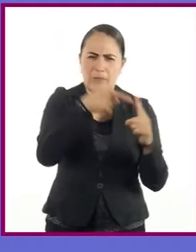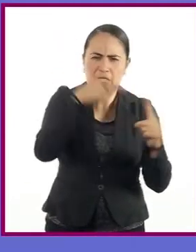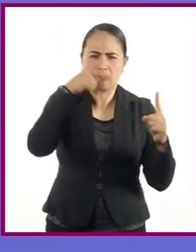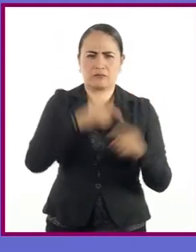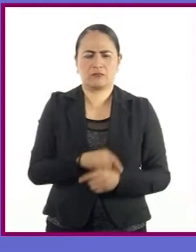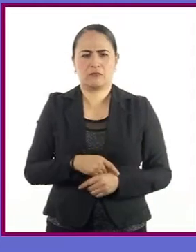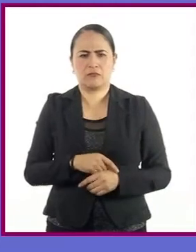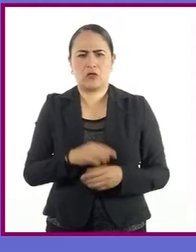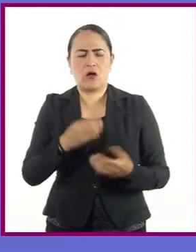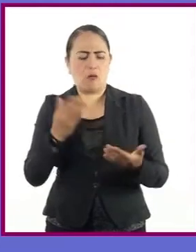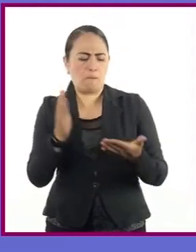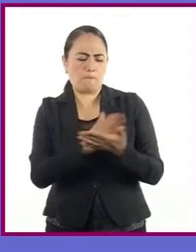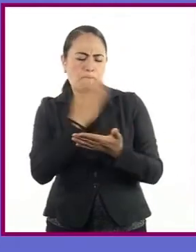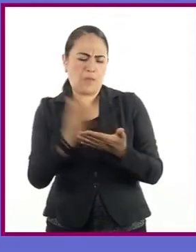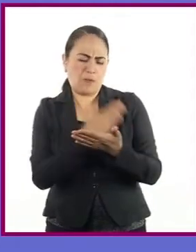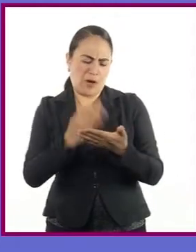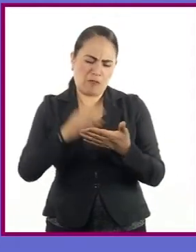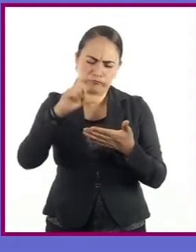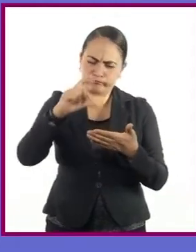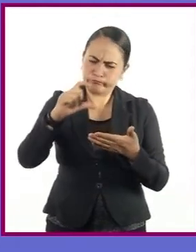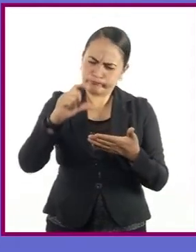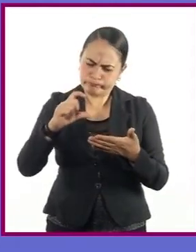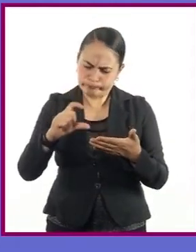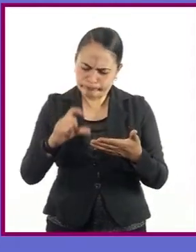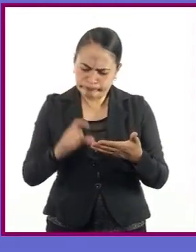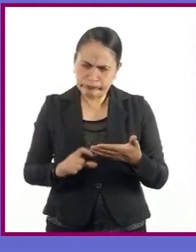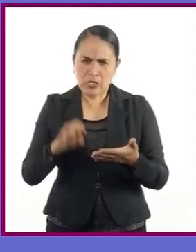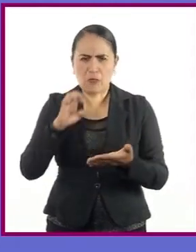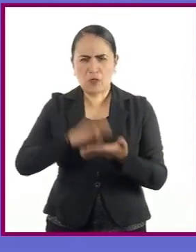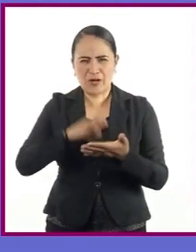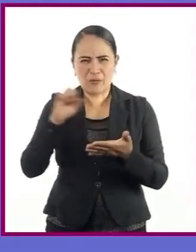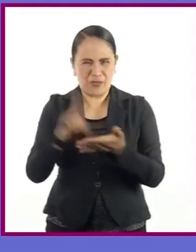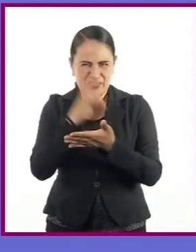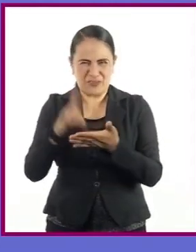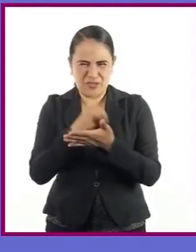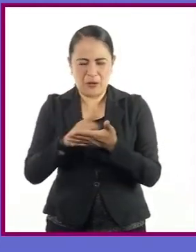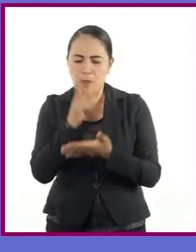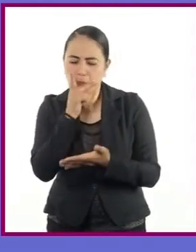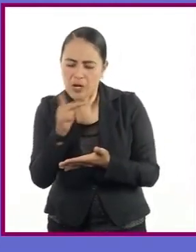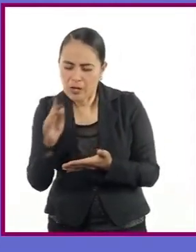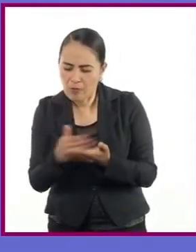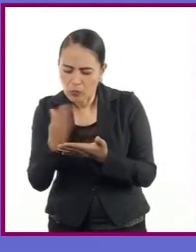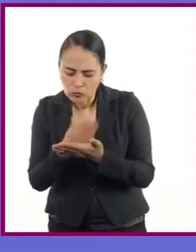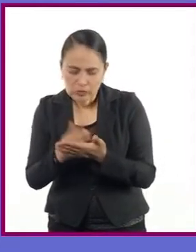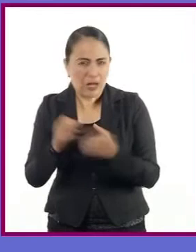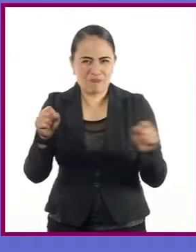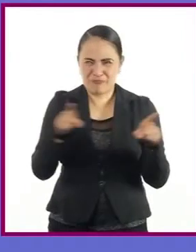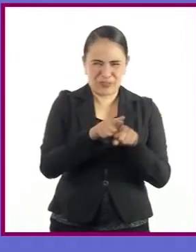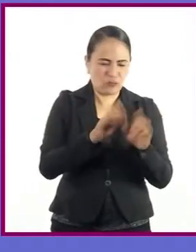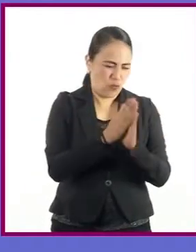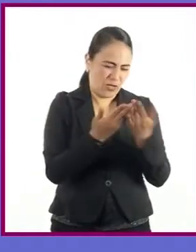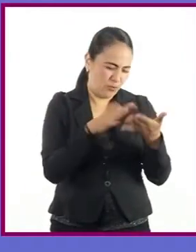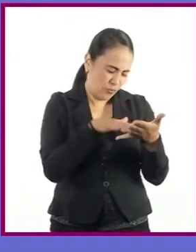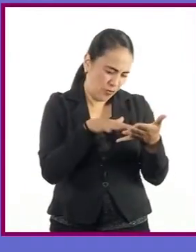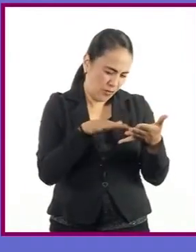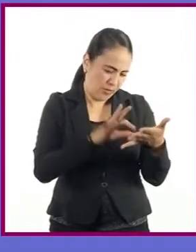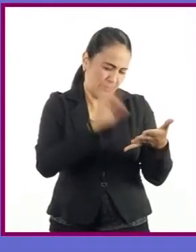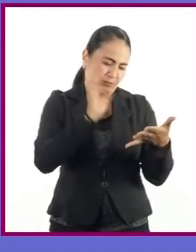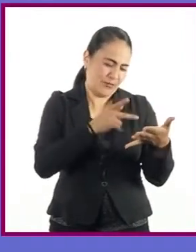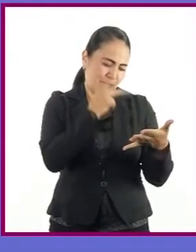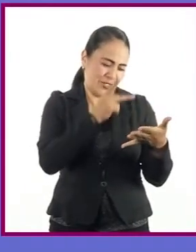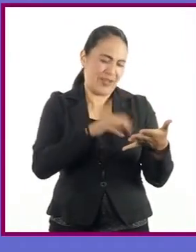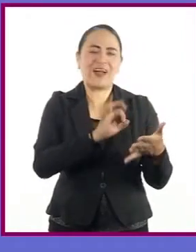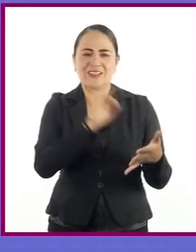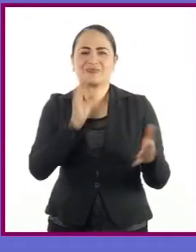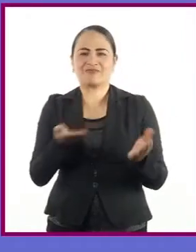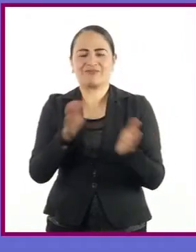buscar rápidamente entre los párrafos, como cuando usamos el diccionario para buscar una palabra específica. Con la técnica